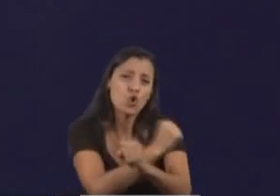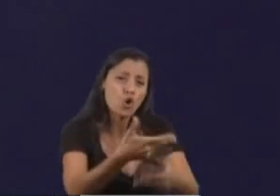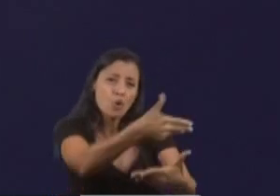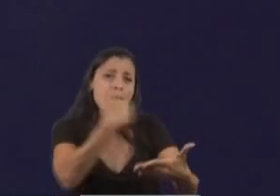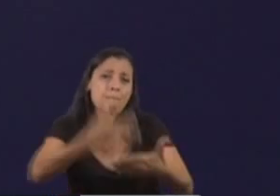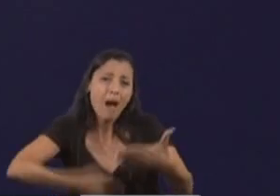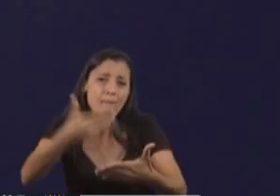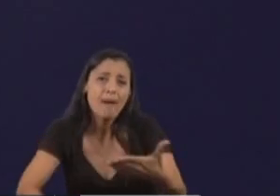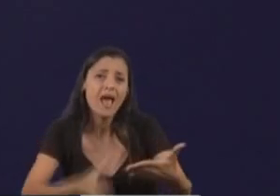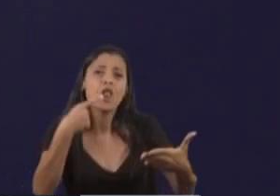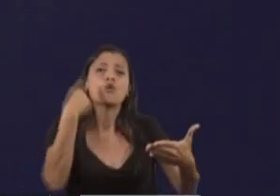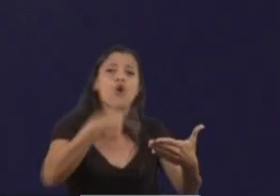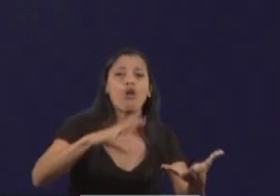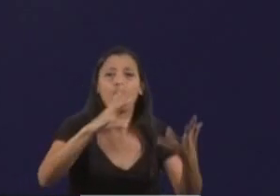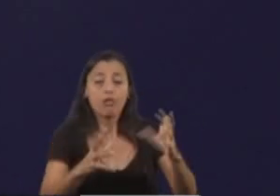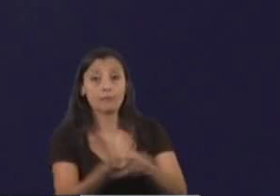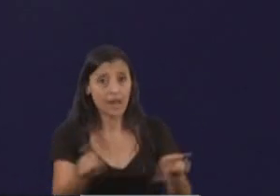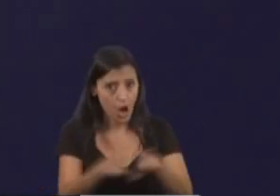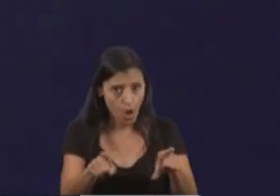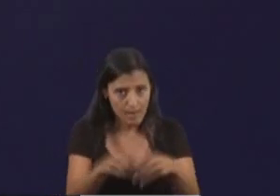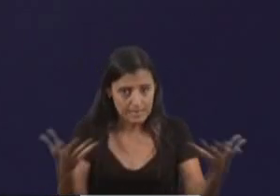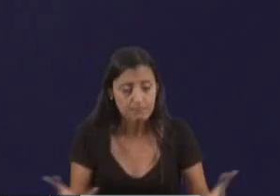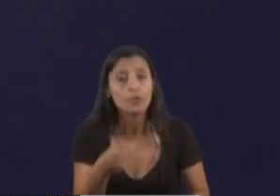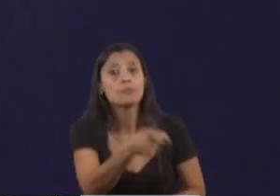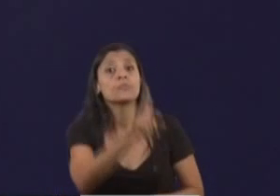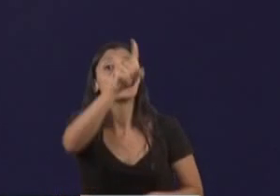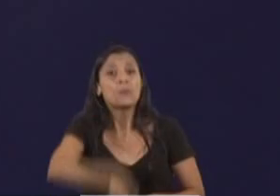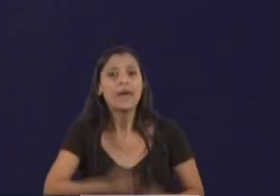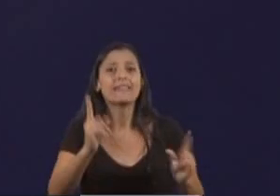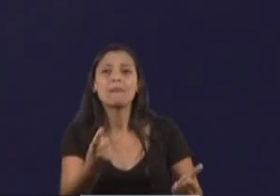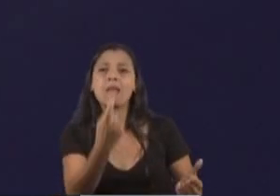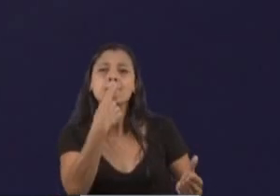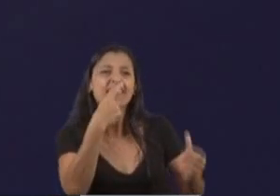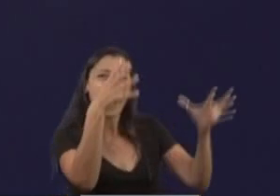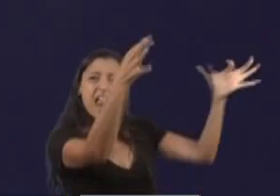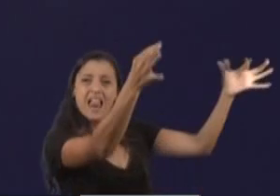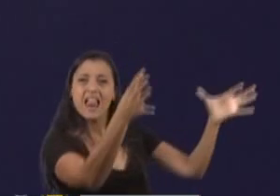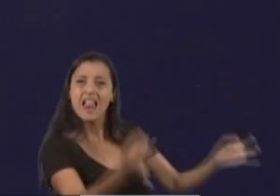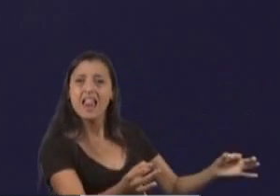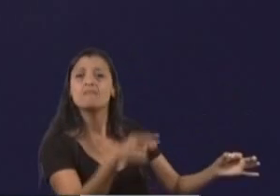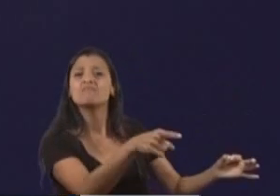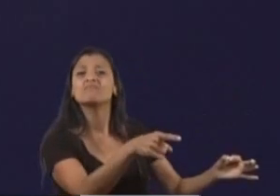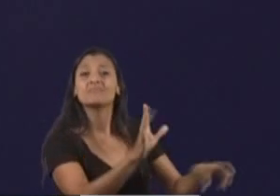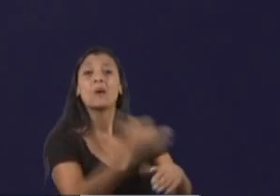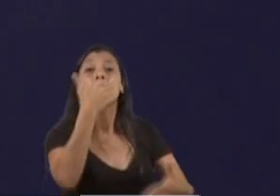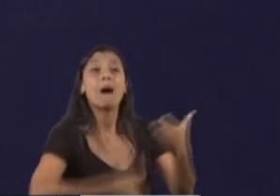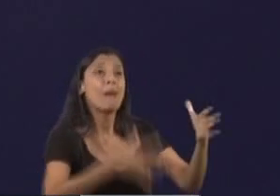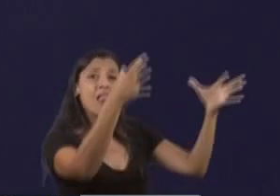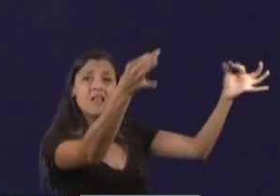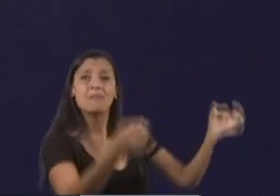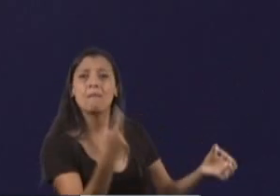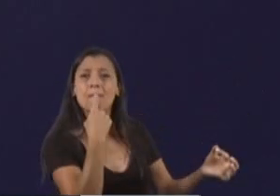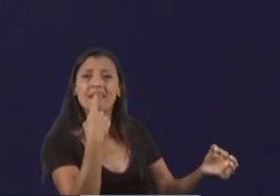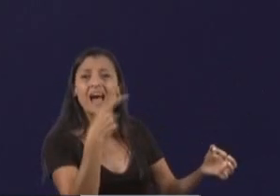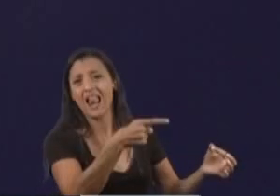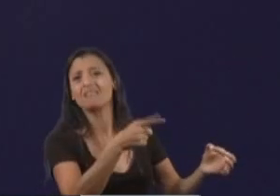rigidez, oxidación, y este se encontraba sujeto mediante ganchos metálicos al textil, lo que eso implica un grado de